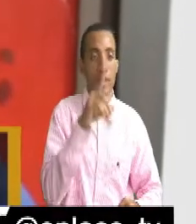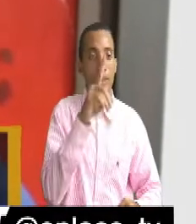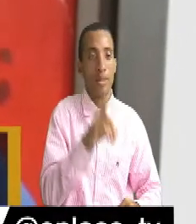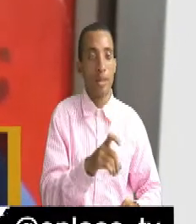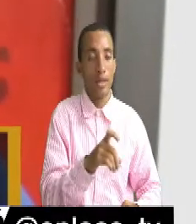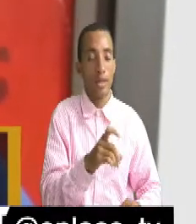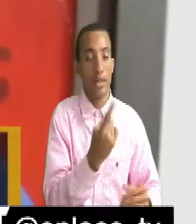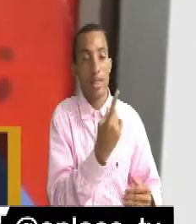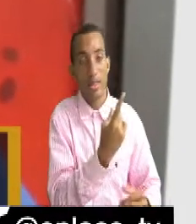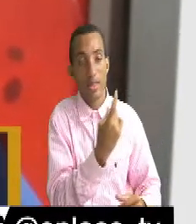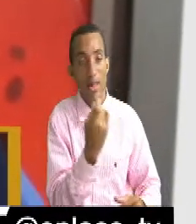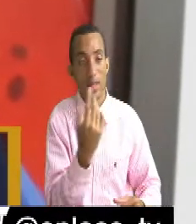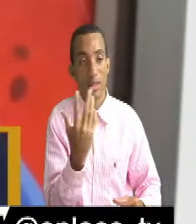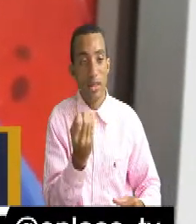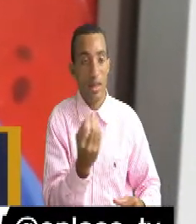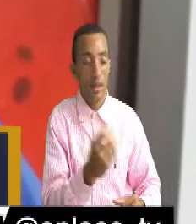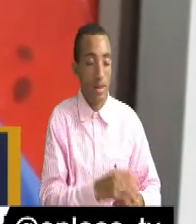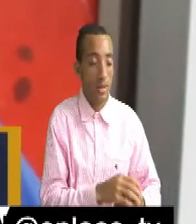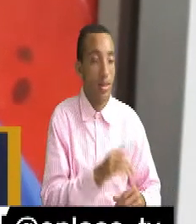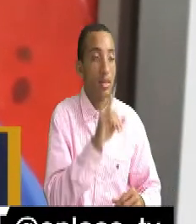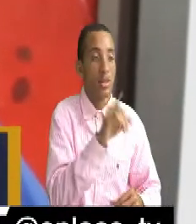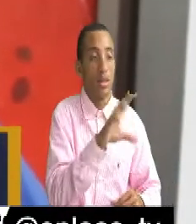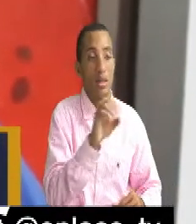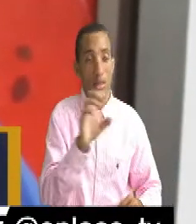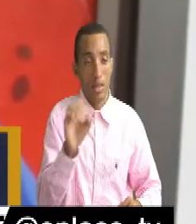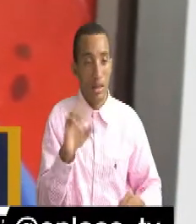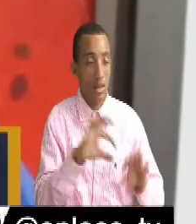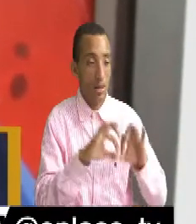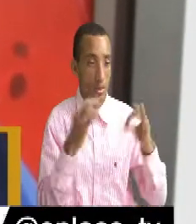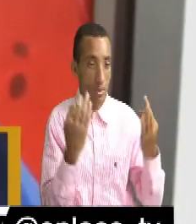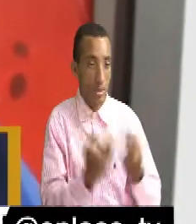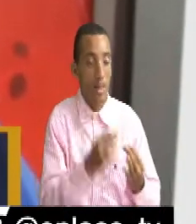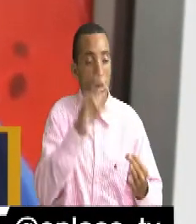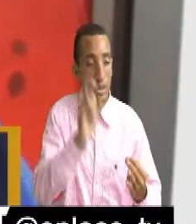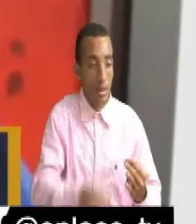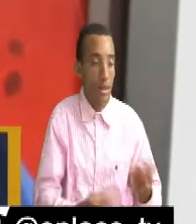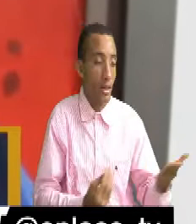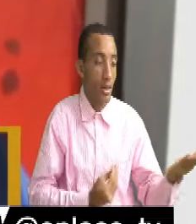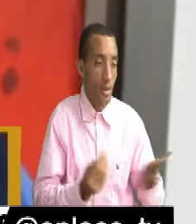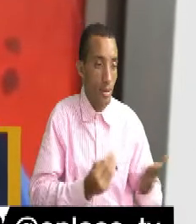de manera urgente el servicio de gas. Se pudo establecer una reunión